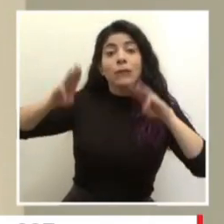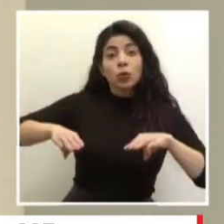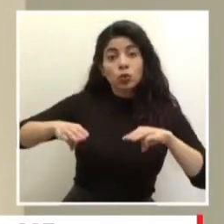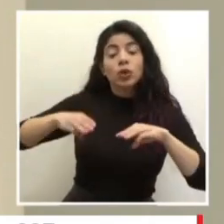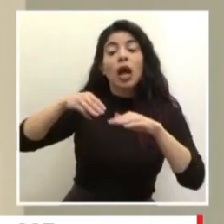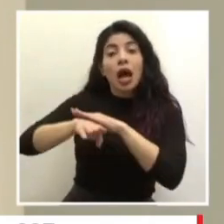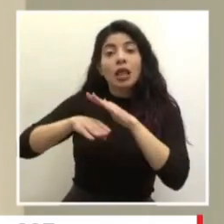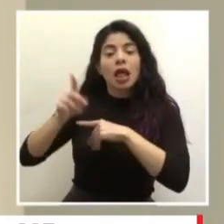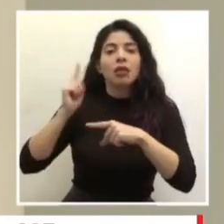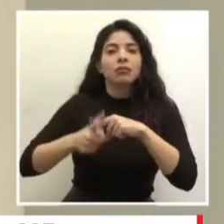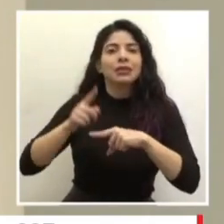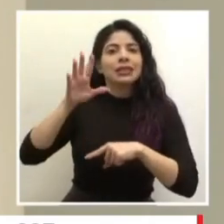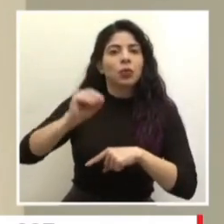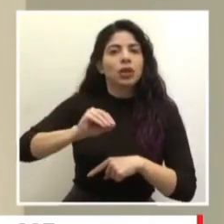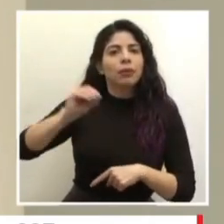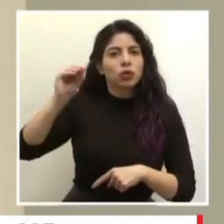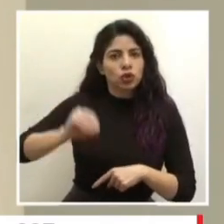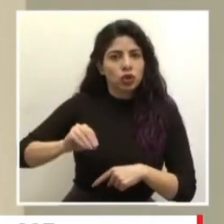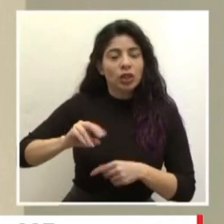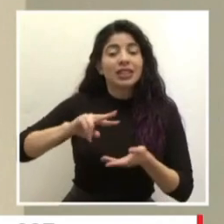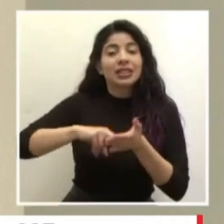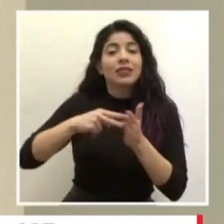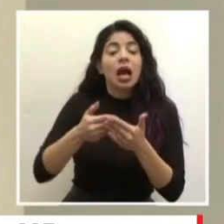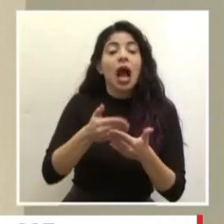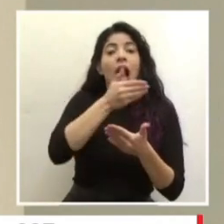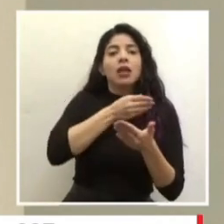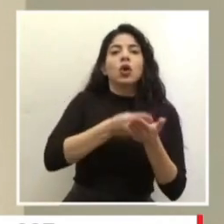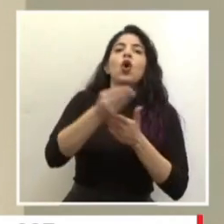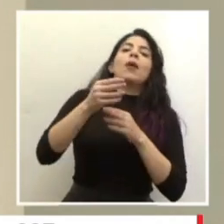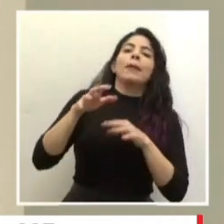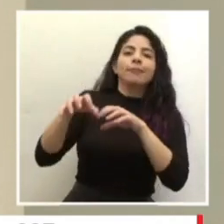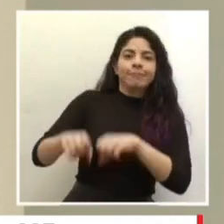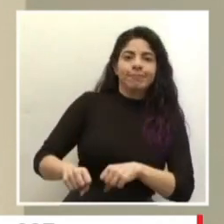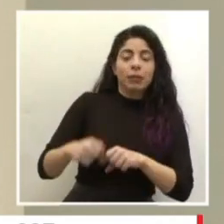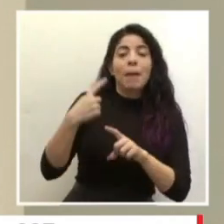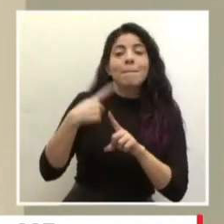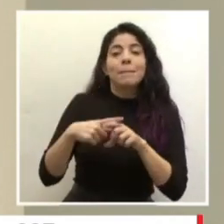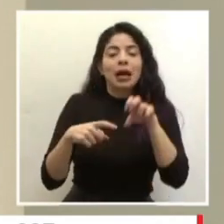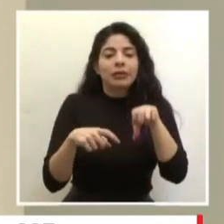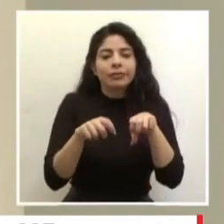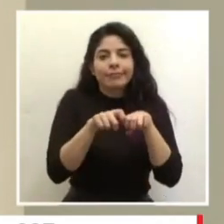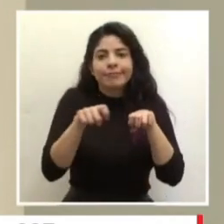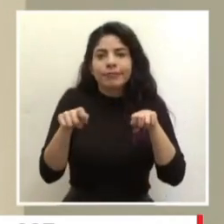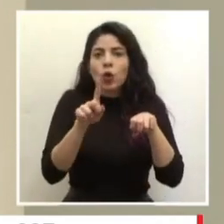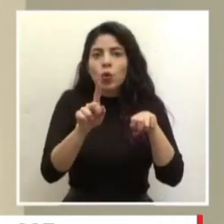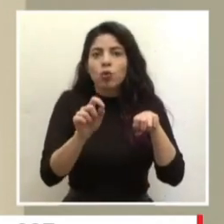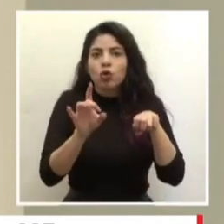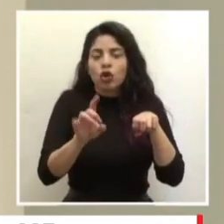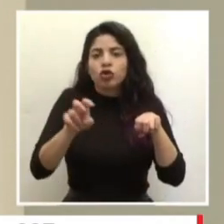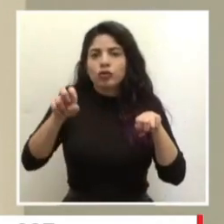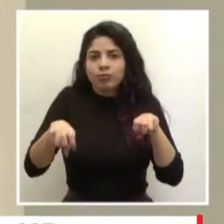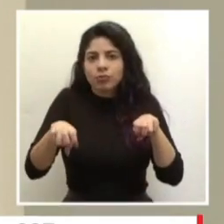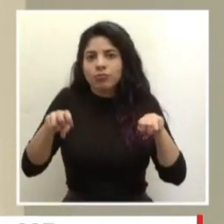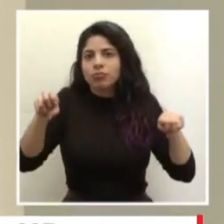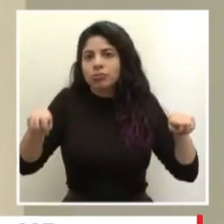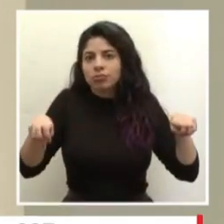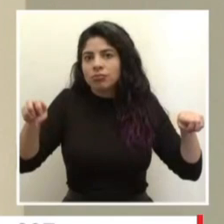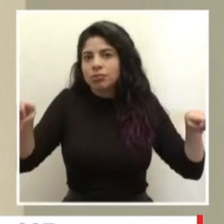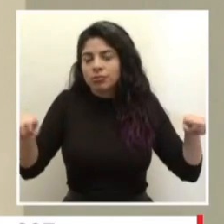al 50%, en este caso con compra previa y separación de los 1.8 metros. Recordemos